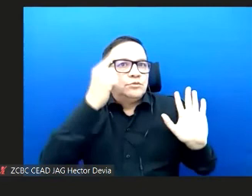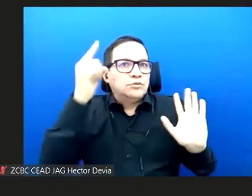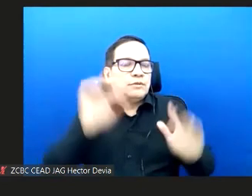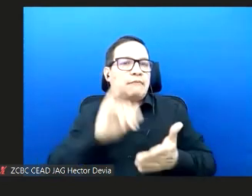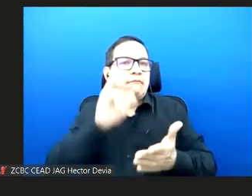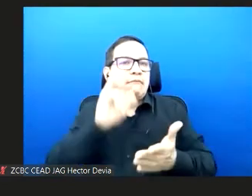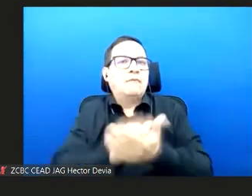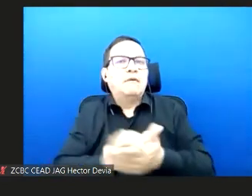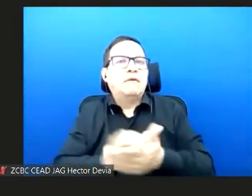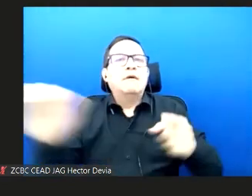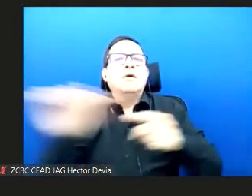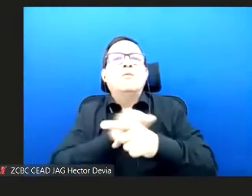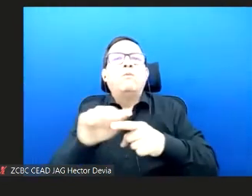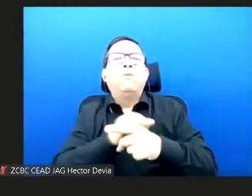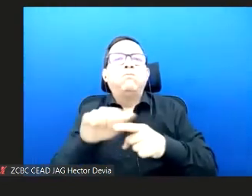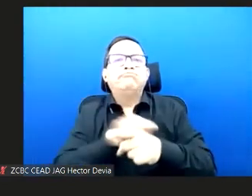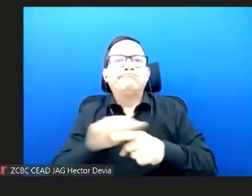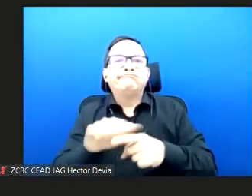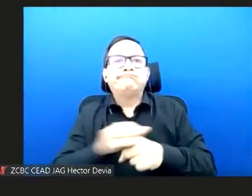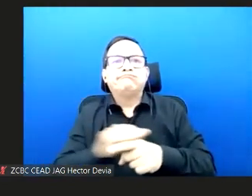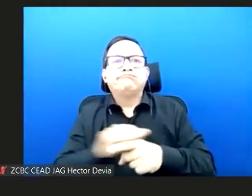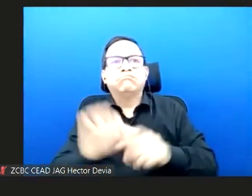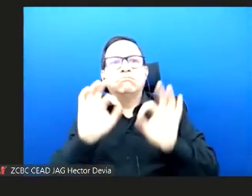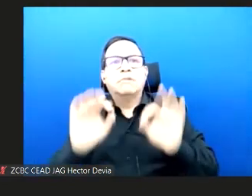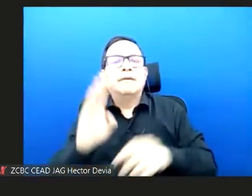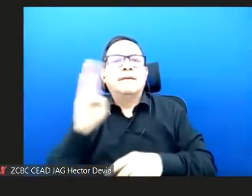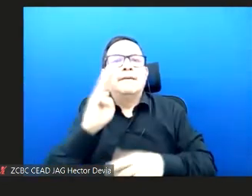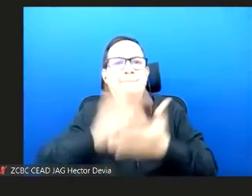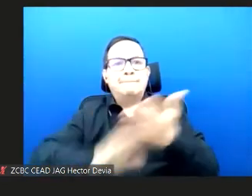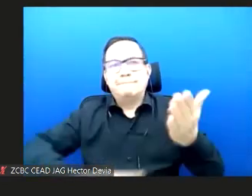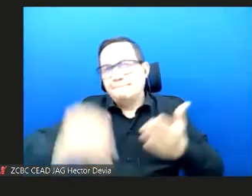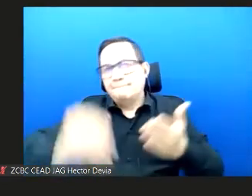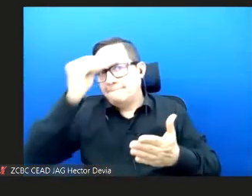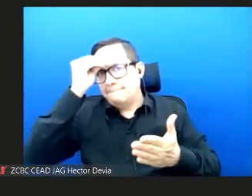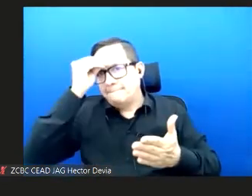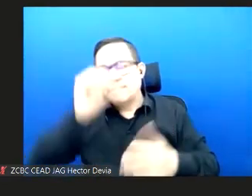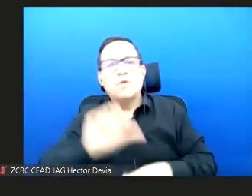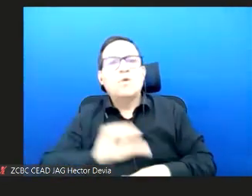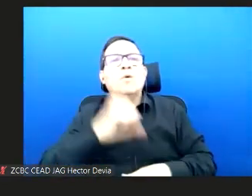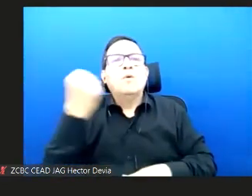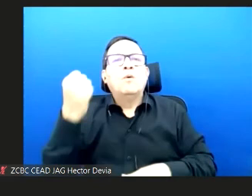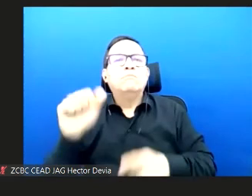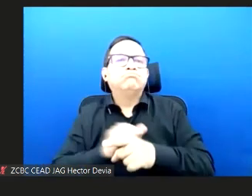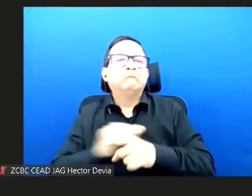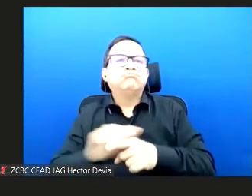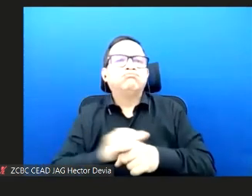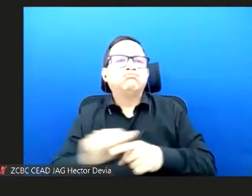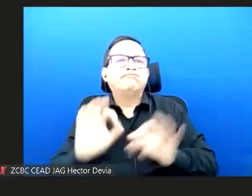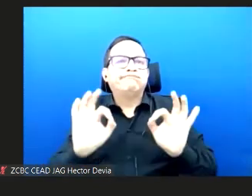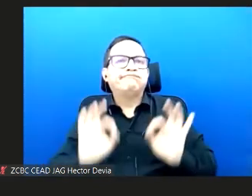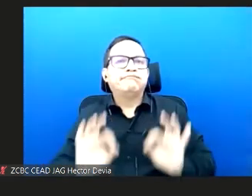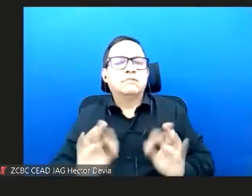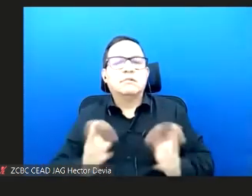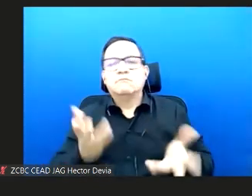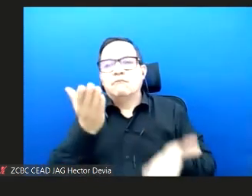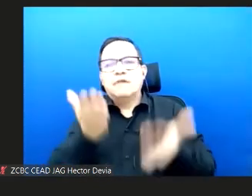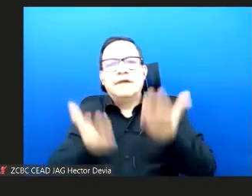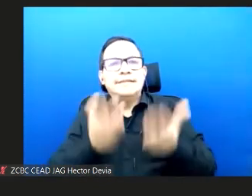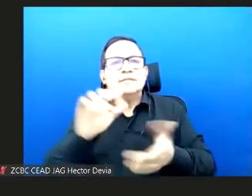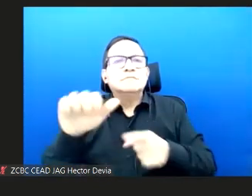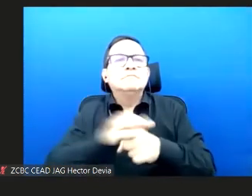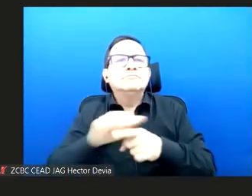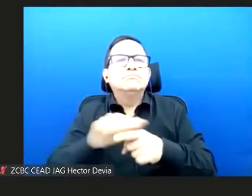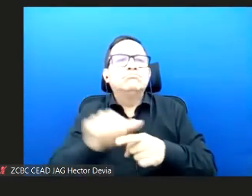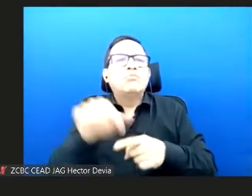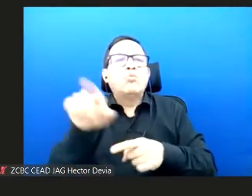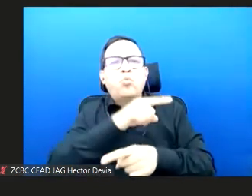la explicación práctica del B-Learning. Ahora seguimos con unos ejercicios, que son los ejercicios en donde evaluamos cómo les